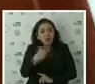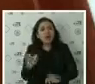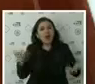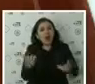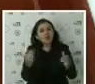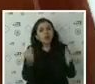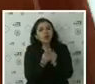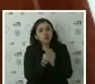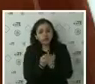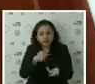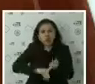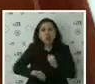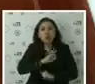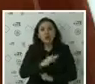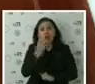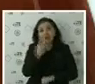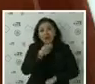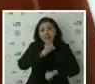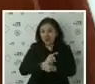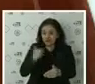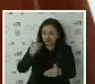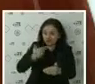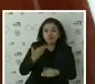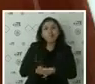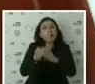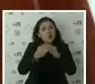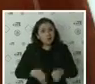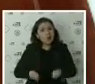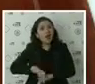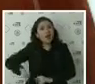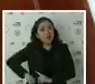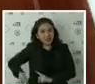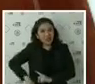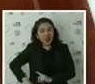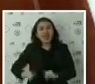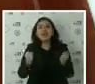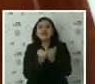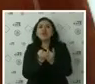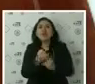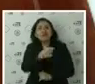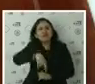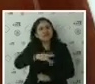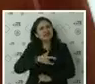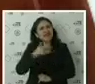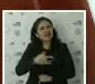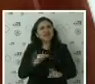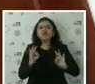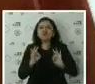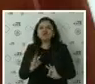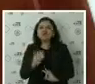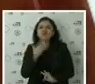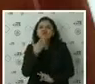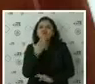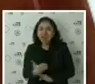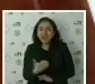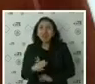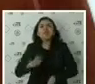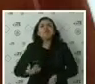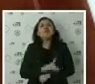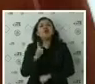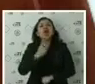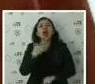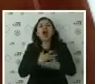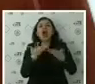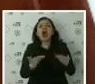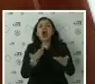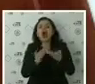este webinar, de estos 3 días realmente interesantes y sobre todo saben que siéntanse muy satisfechas y muy satisfechos de la huella